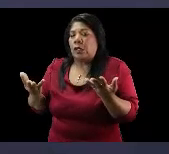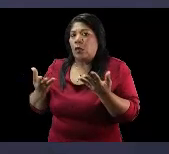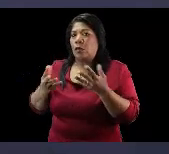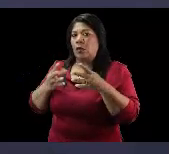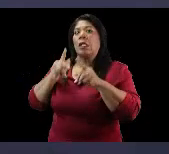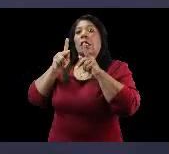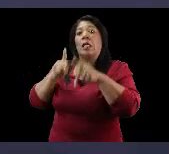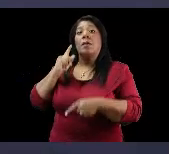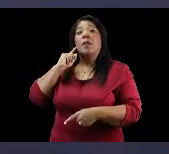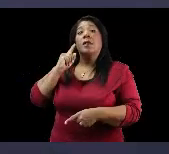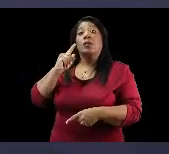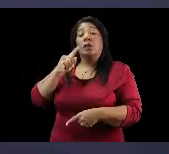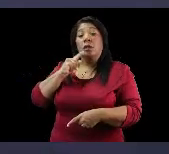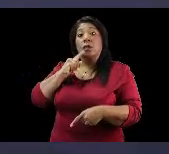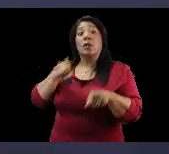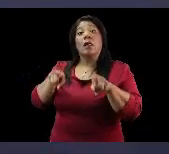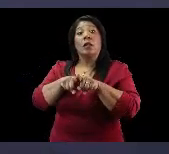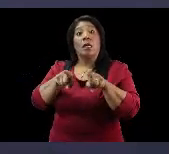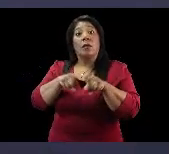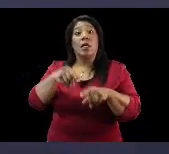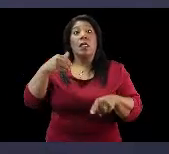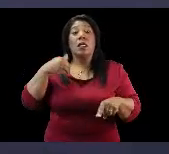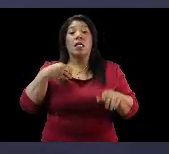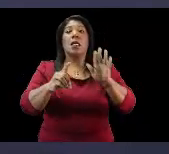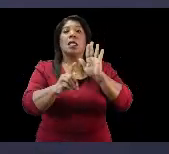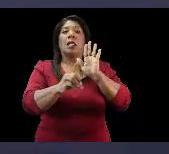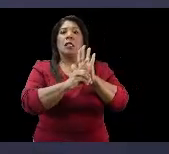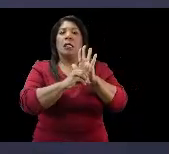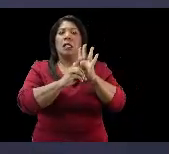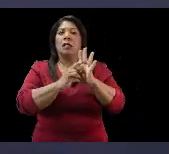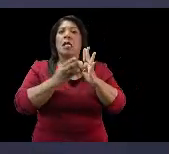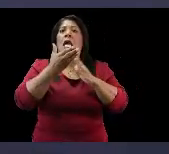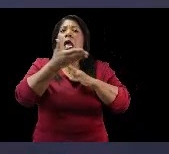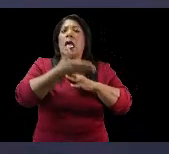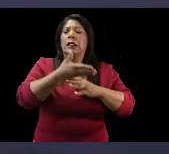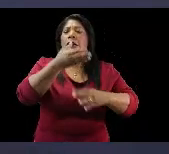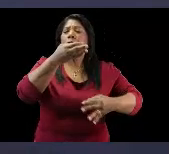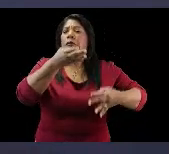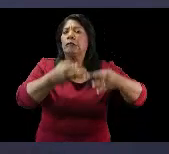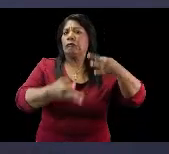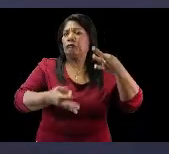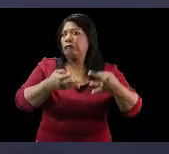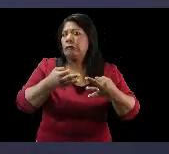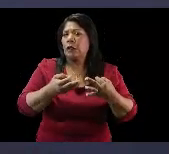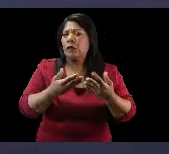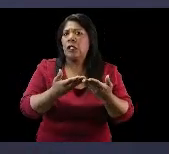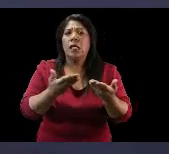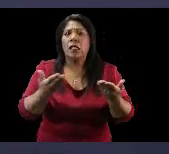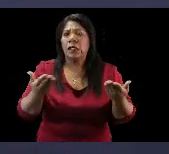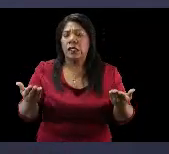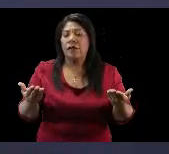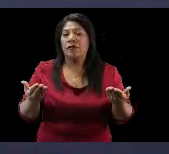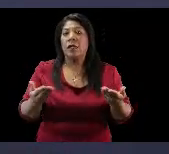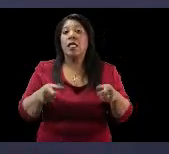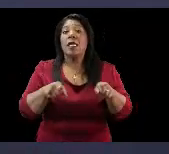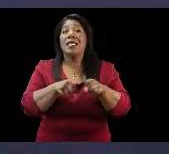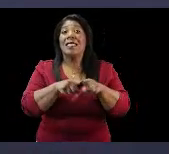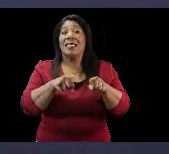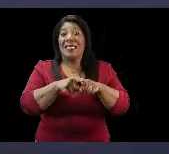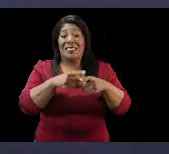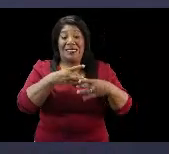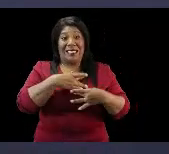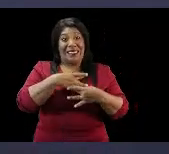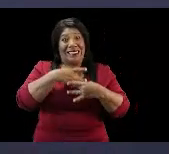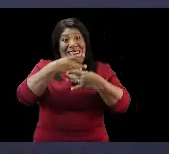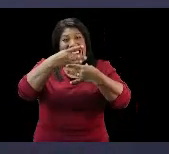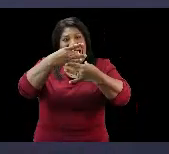vulnerable las personas sordas, sino que también tienen derecho, que tengan acceso a la justicia y a la parte también de